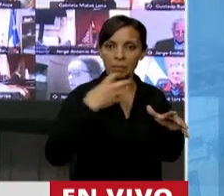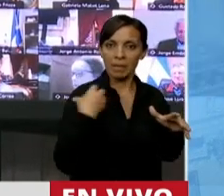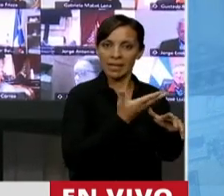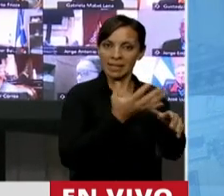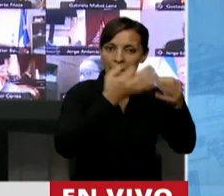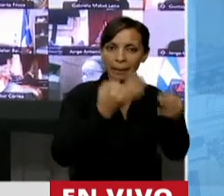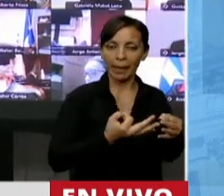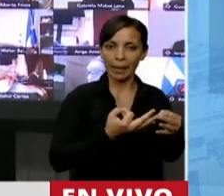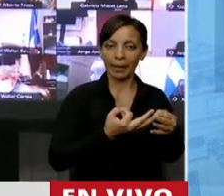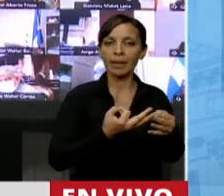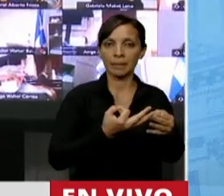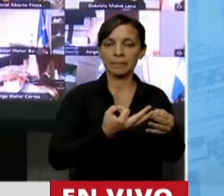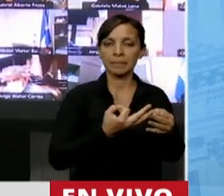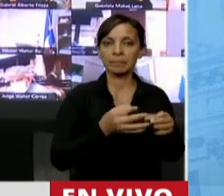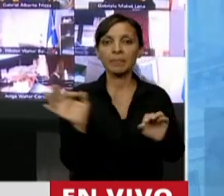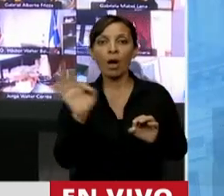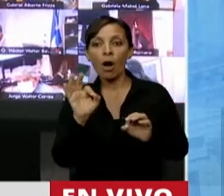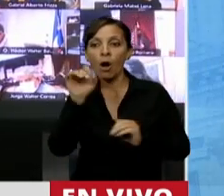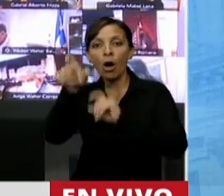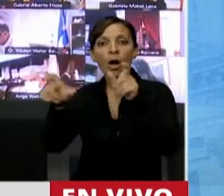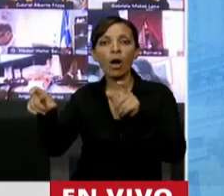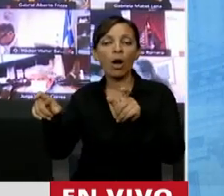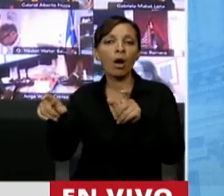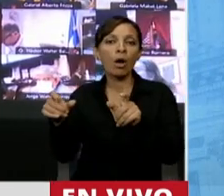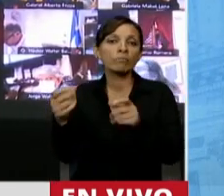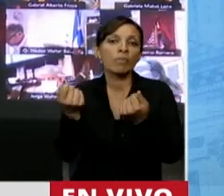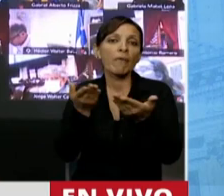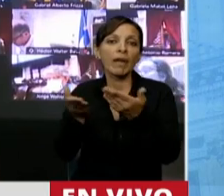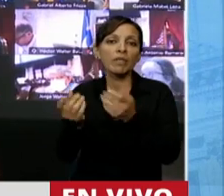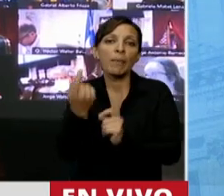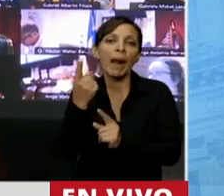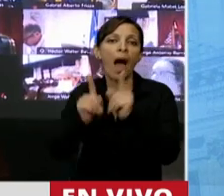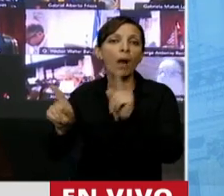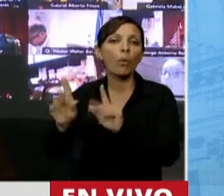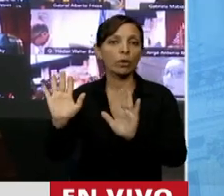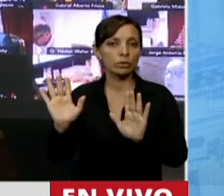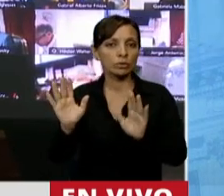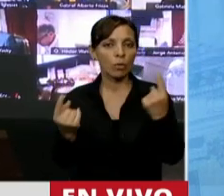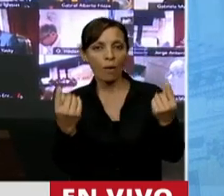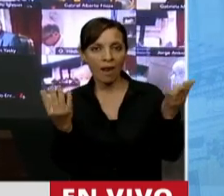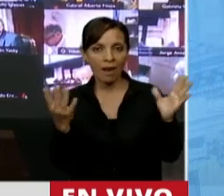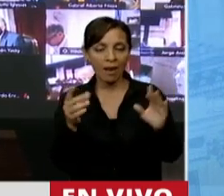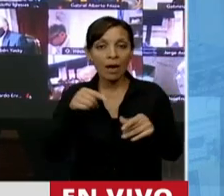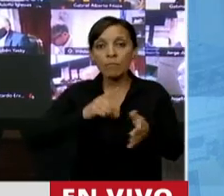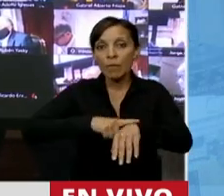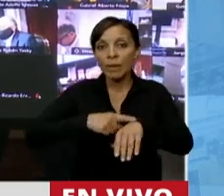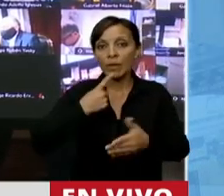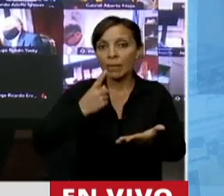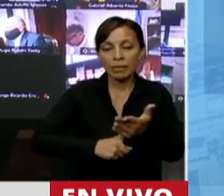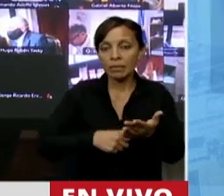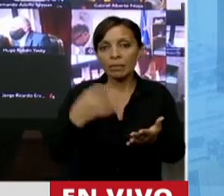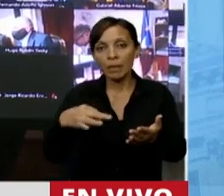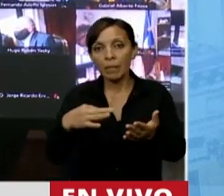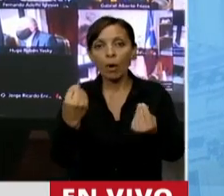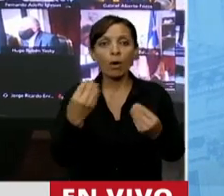general, el interés general y el interés particular. Como alguien dijo por ahí, momentos en los cuales hay que elegir entre